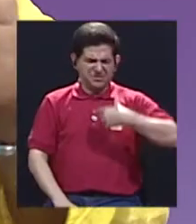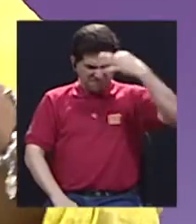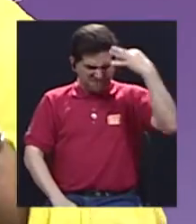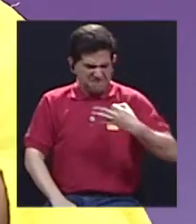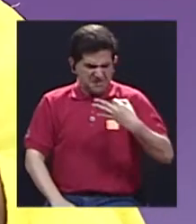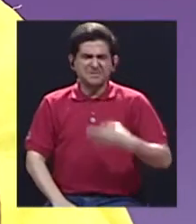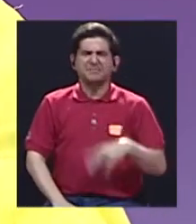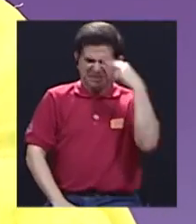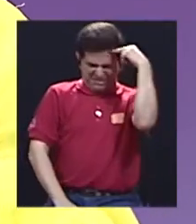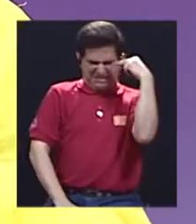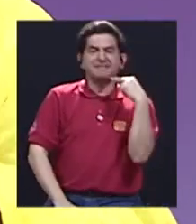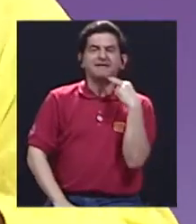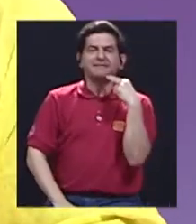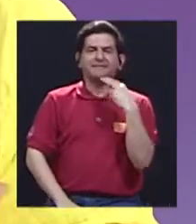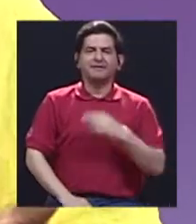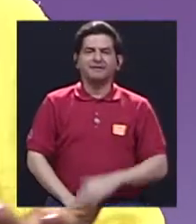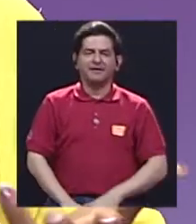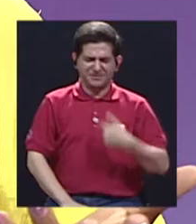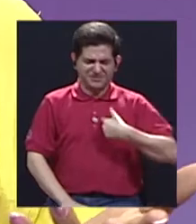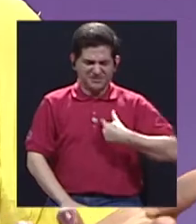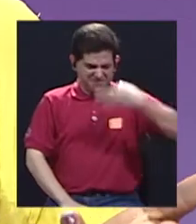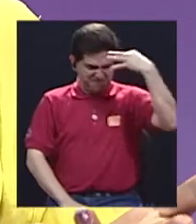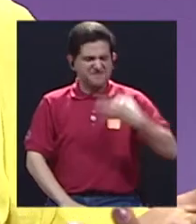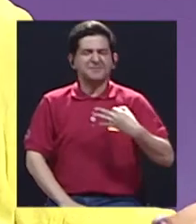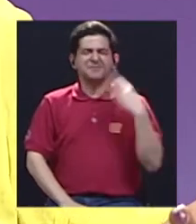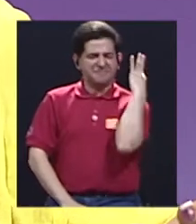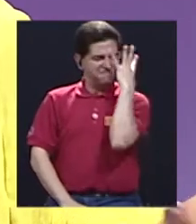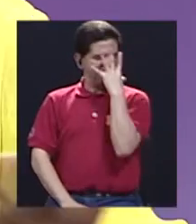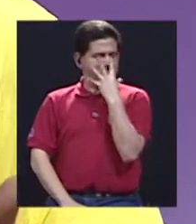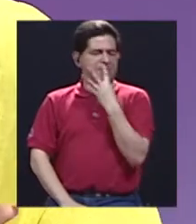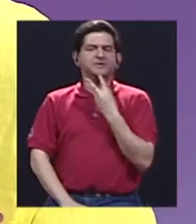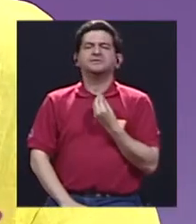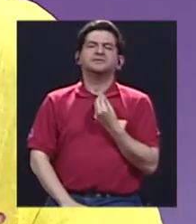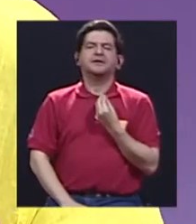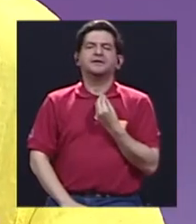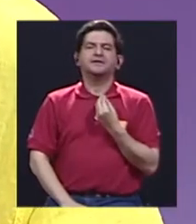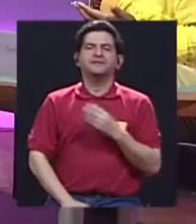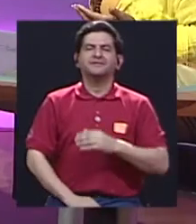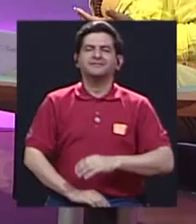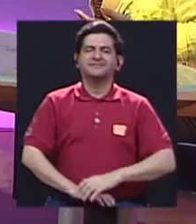rotundamente negra rotundamente hermosa